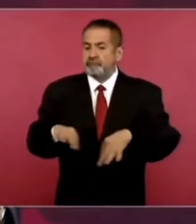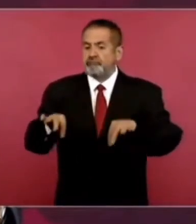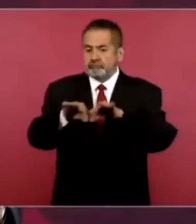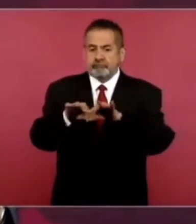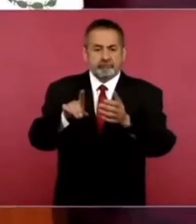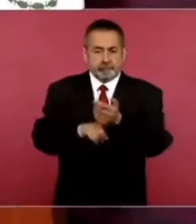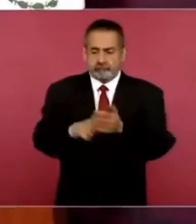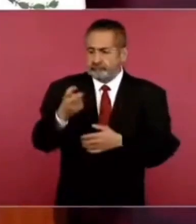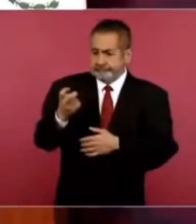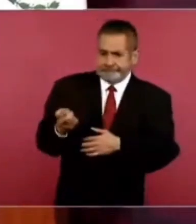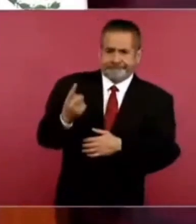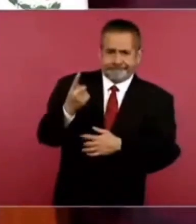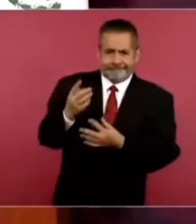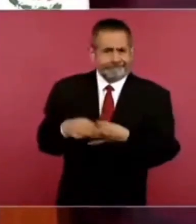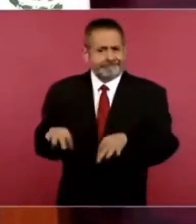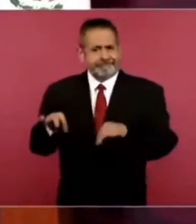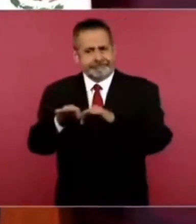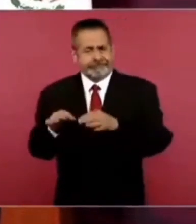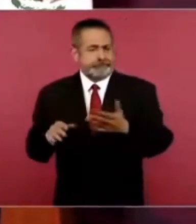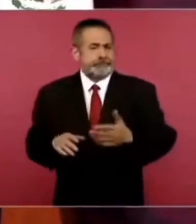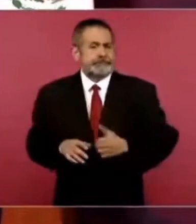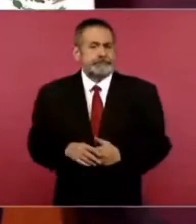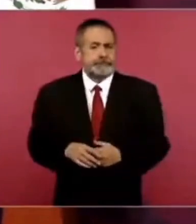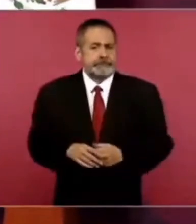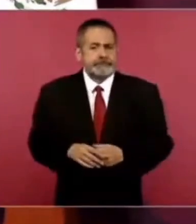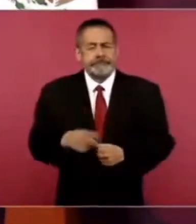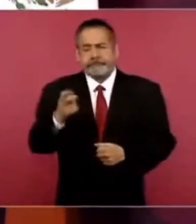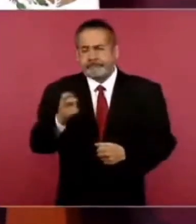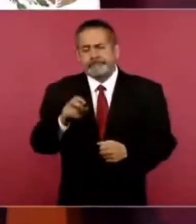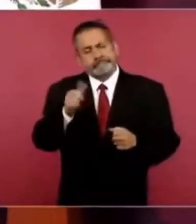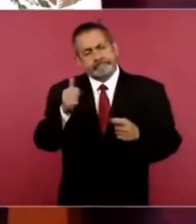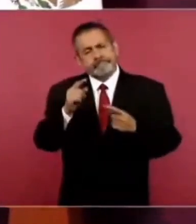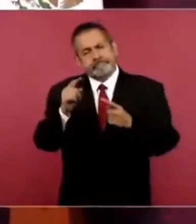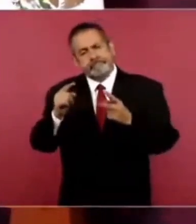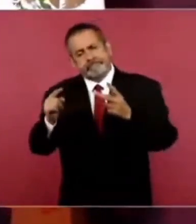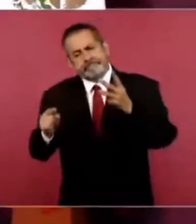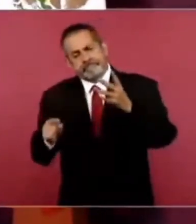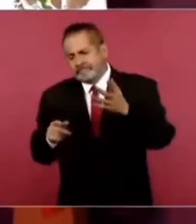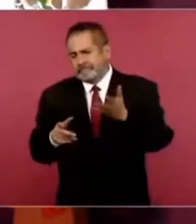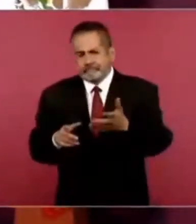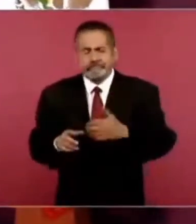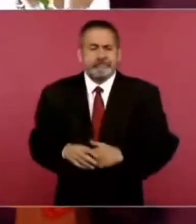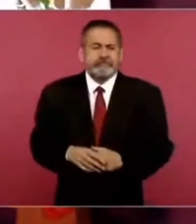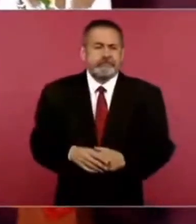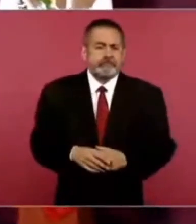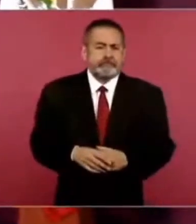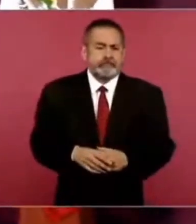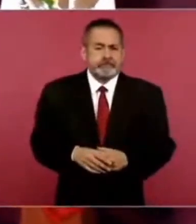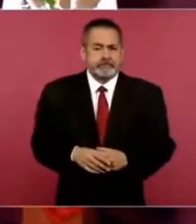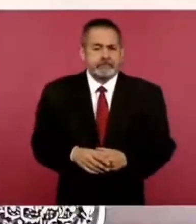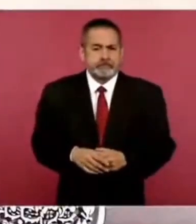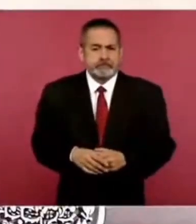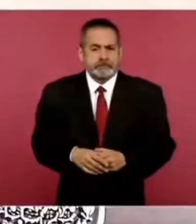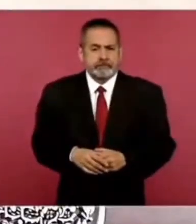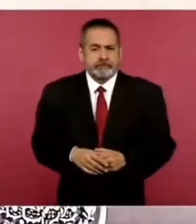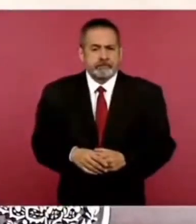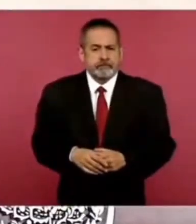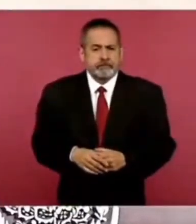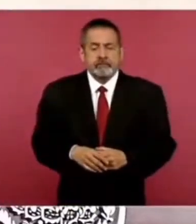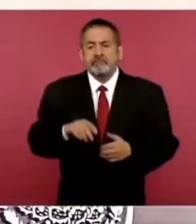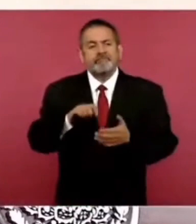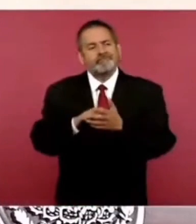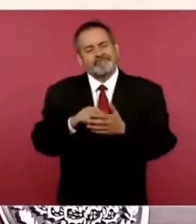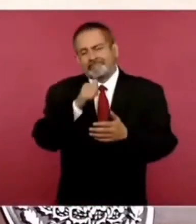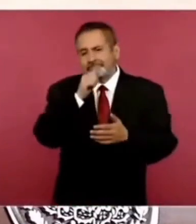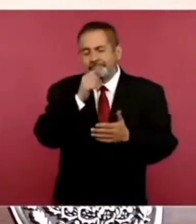importantes. Este es uno. Y así otros. Por ejemplo, va a quedar pendiente el